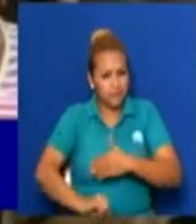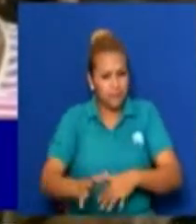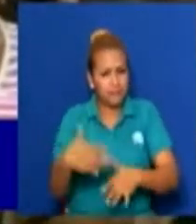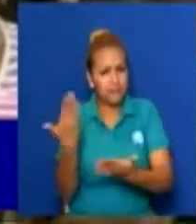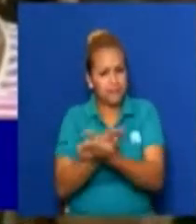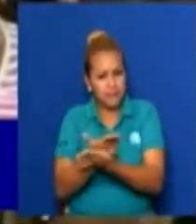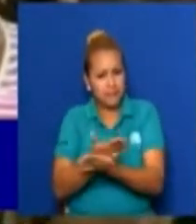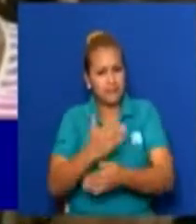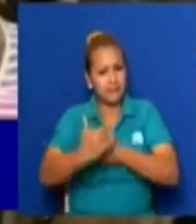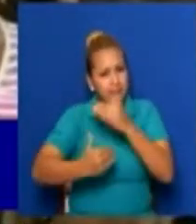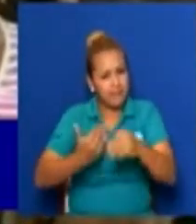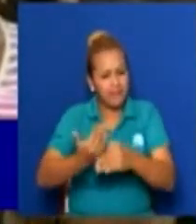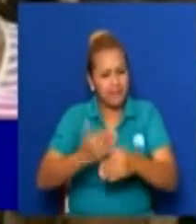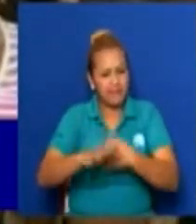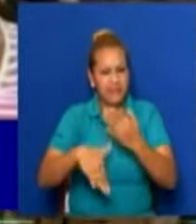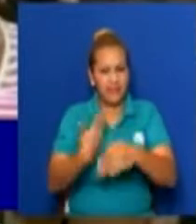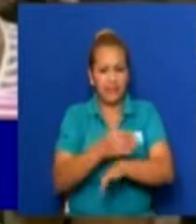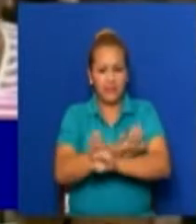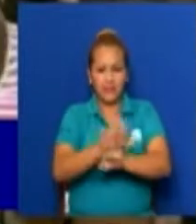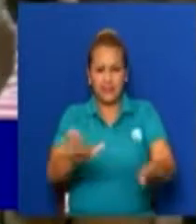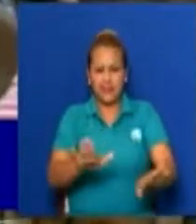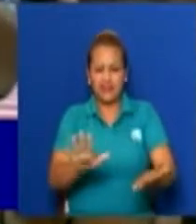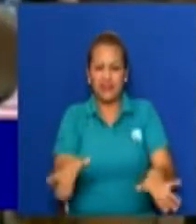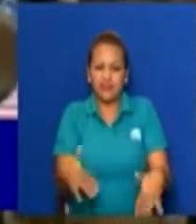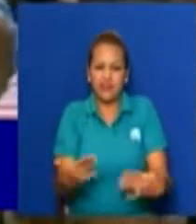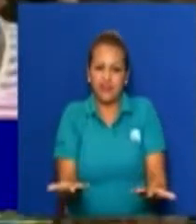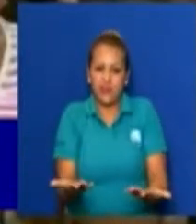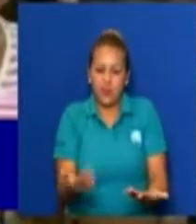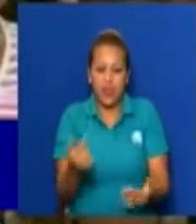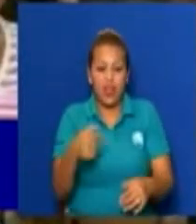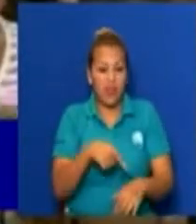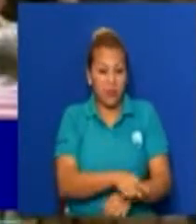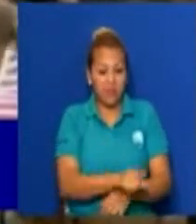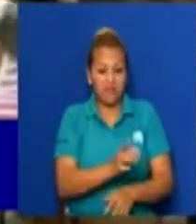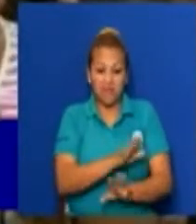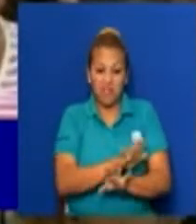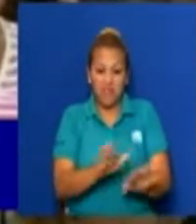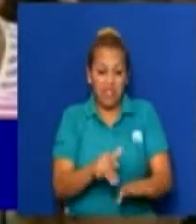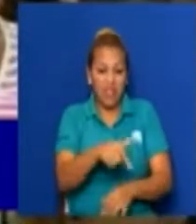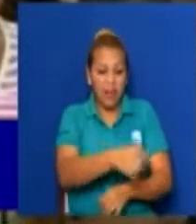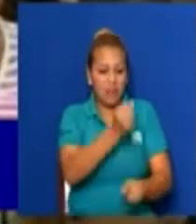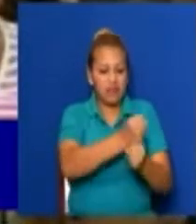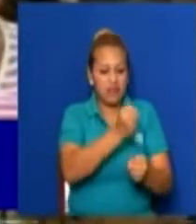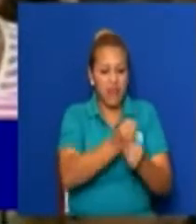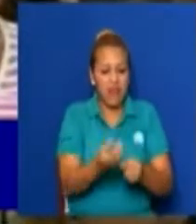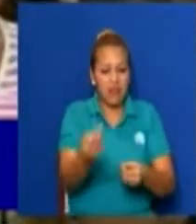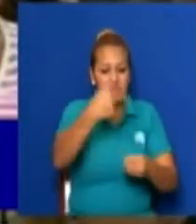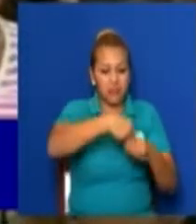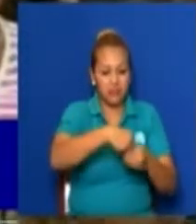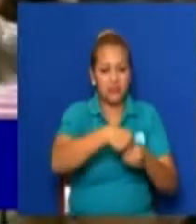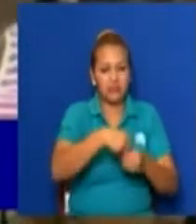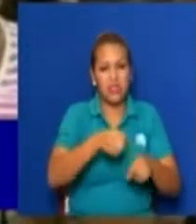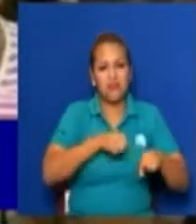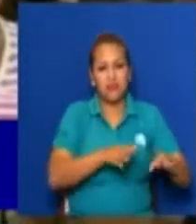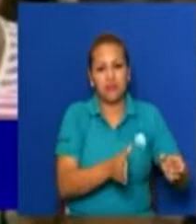vida y al final terminan en una máquina. En las máquinas vamos a hallar